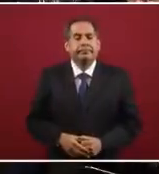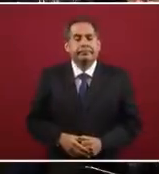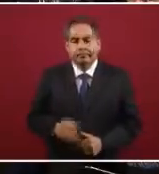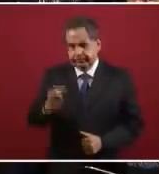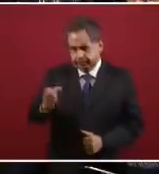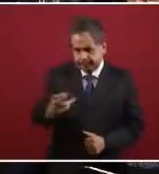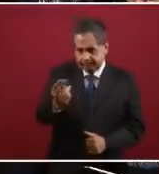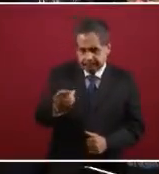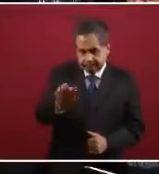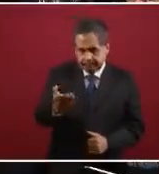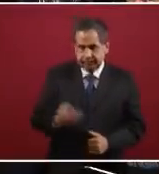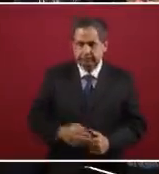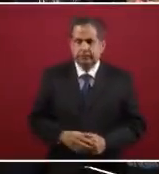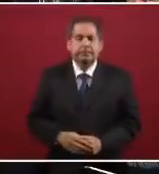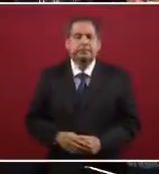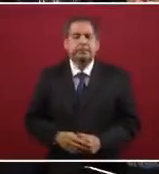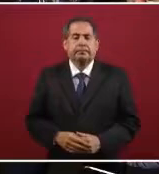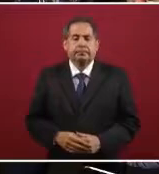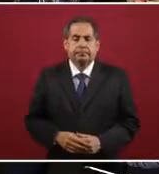Usted, por favor.